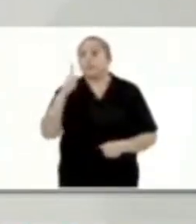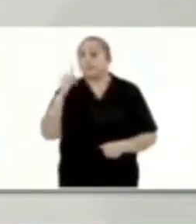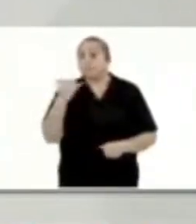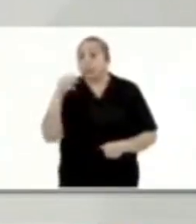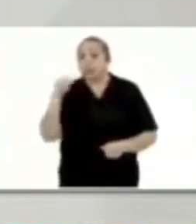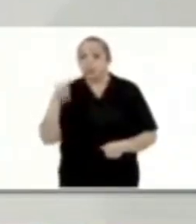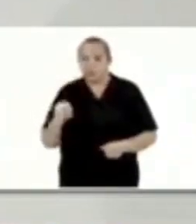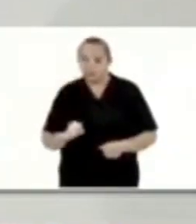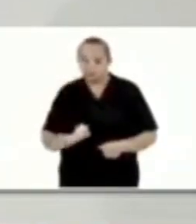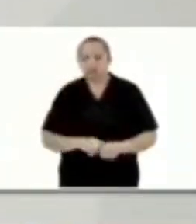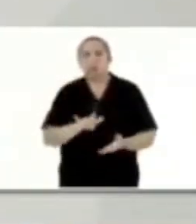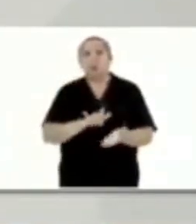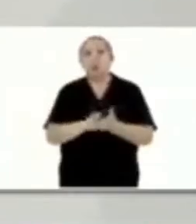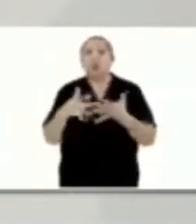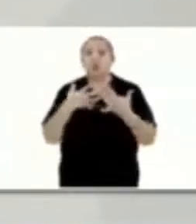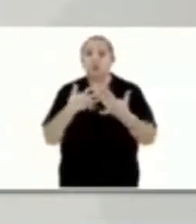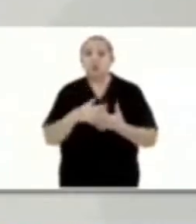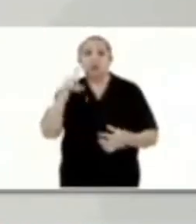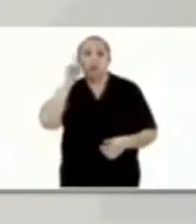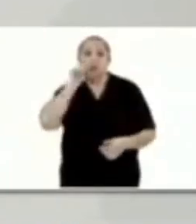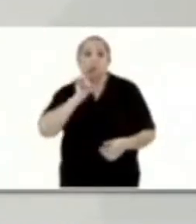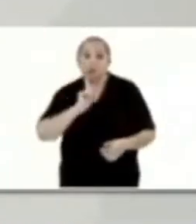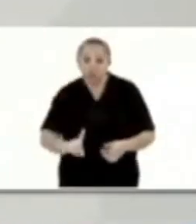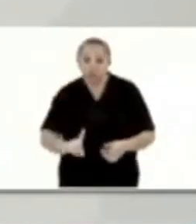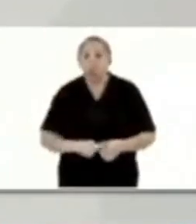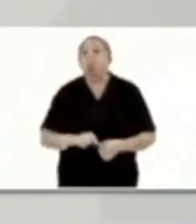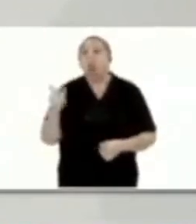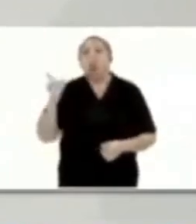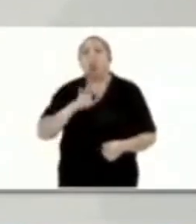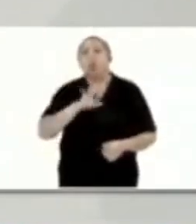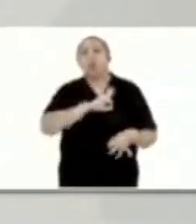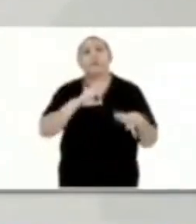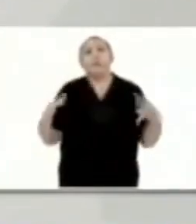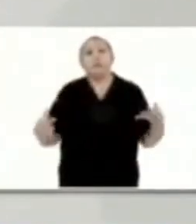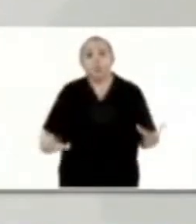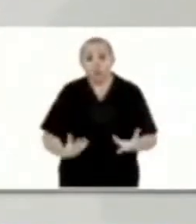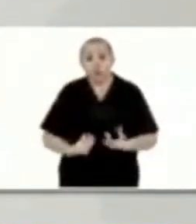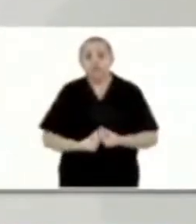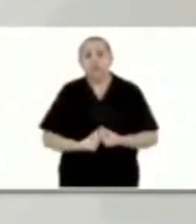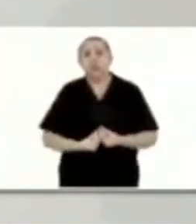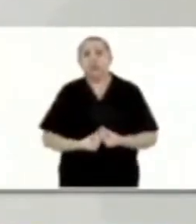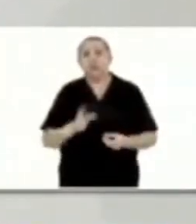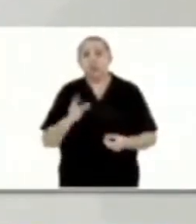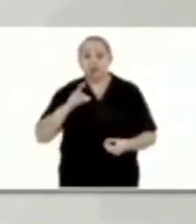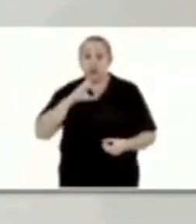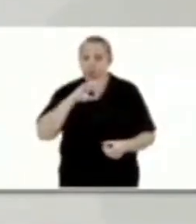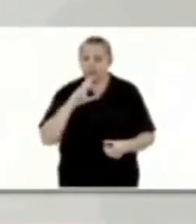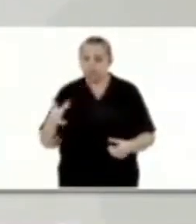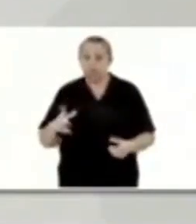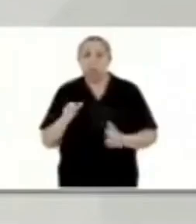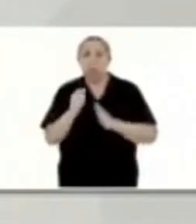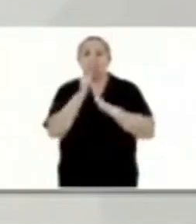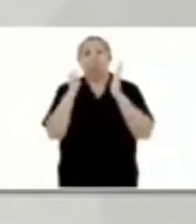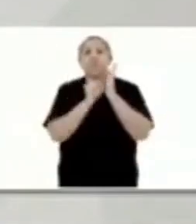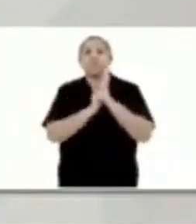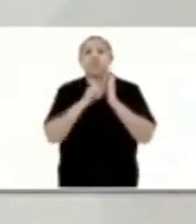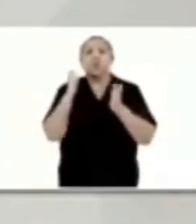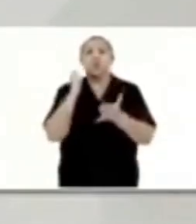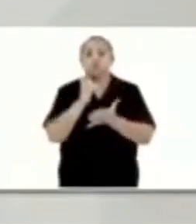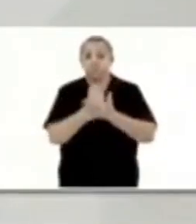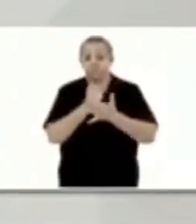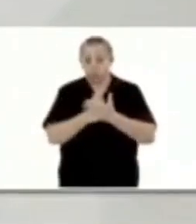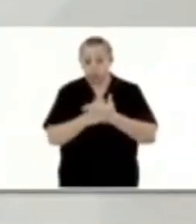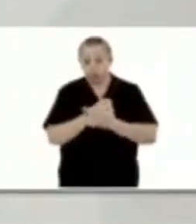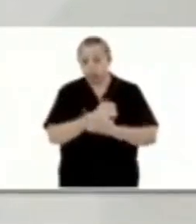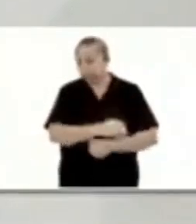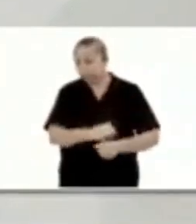que respalden a las empresarias mujeres, cuando podamos en el cuando recuperemos el sistema de financiamiento para